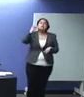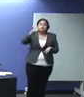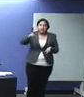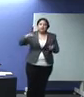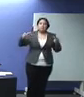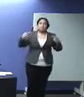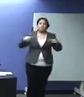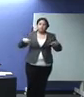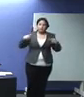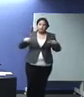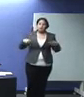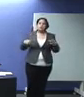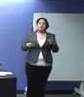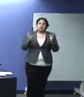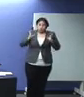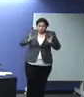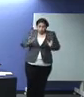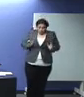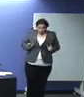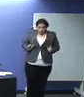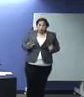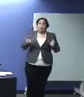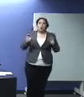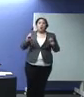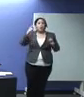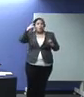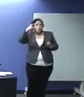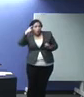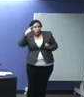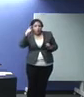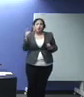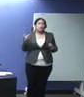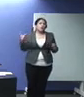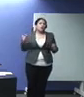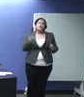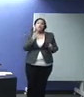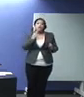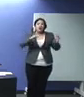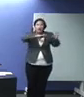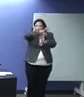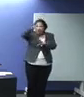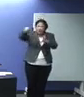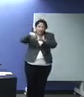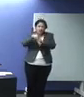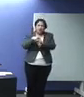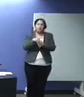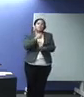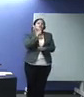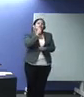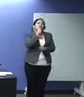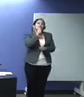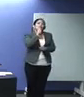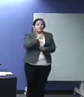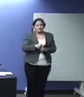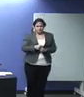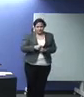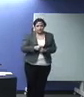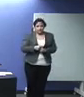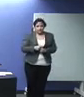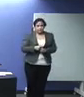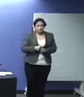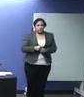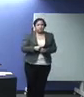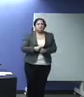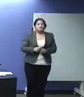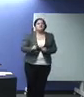una clasificación que permite, digamos, que determinar si existe discapacidad o no, con respecto